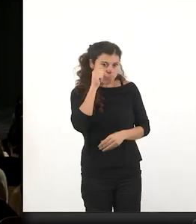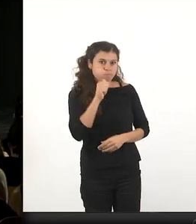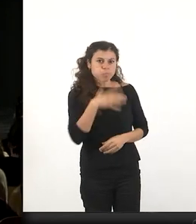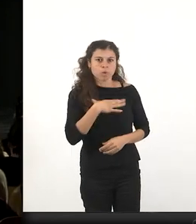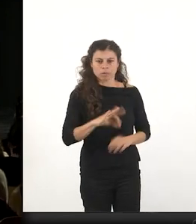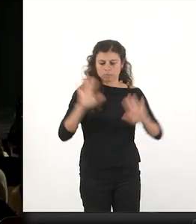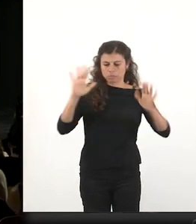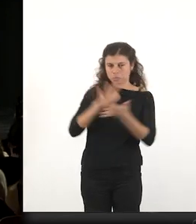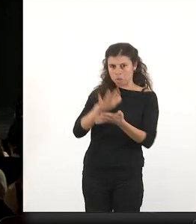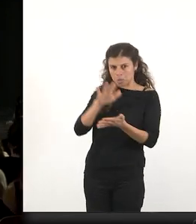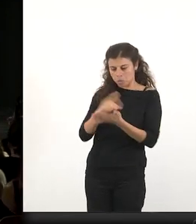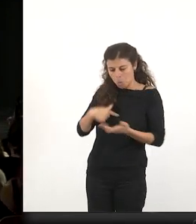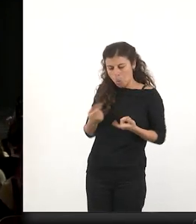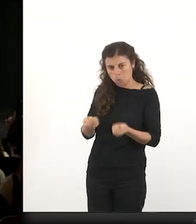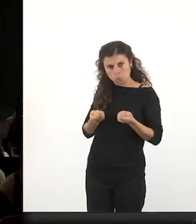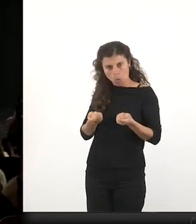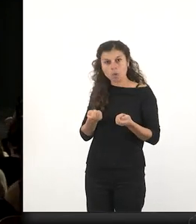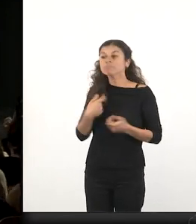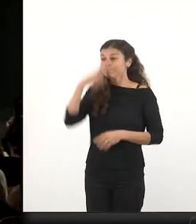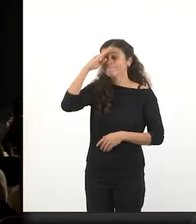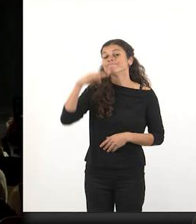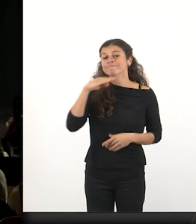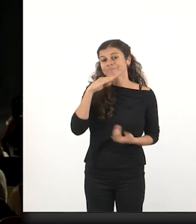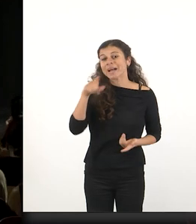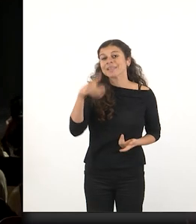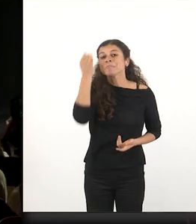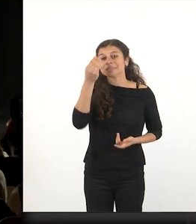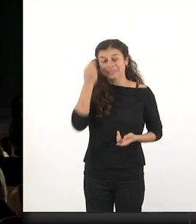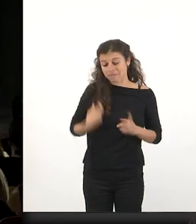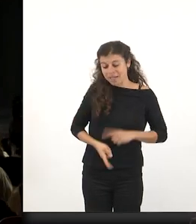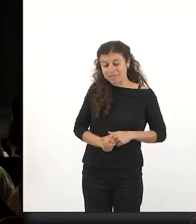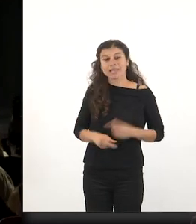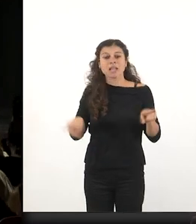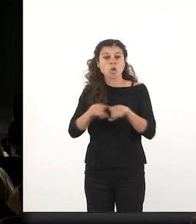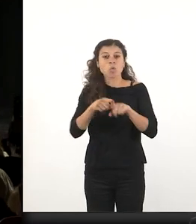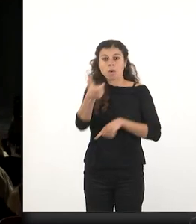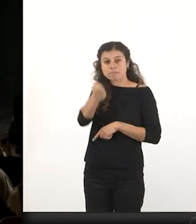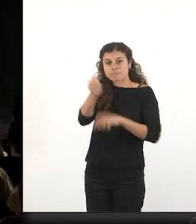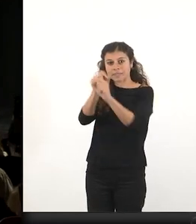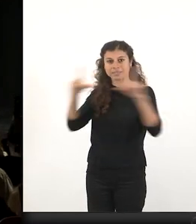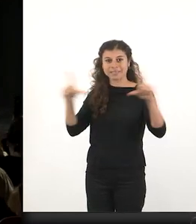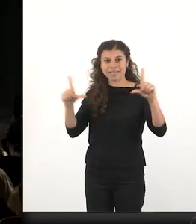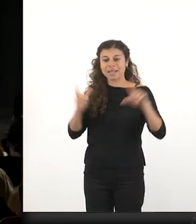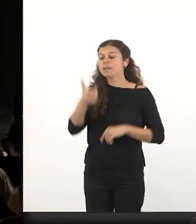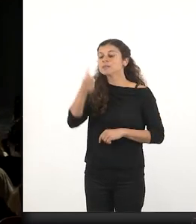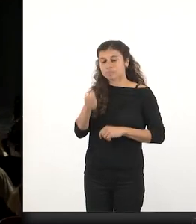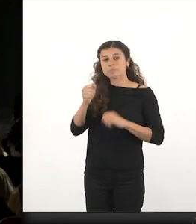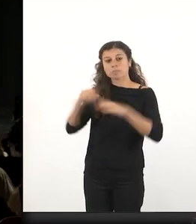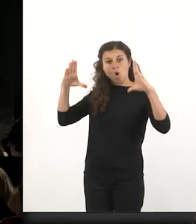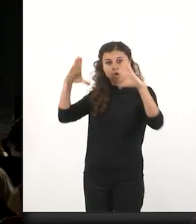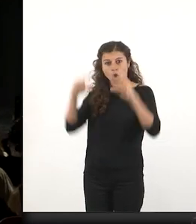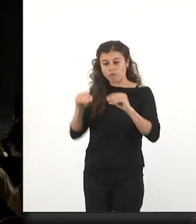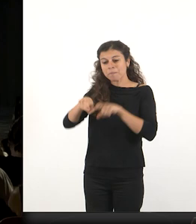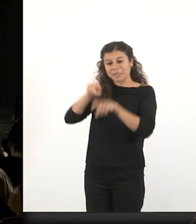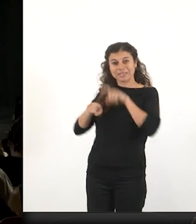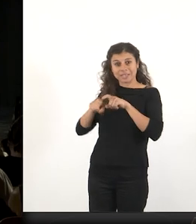hija, que yo controlo, ¿eh? Mi padre asumió que en sus genitales tenía como armando la tele. Donde la hacía on, off, marcha atrás.